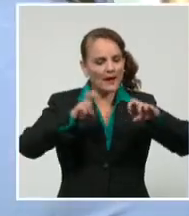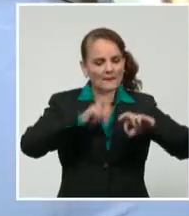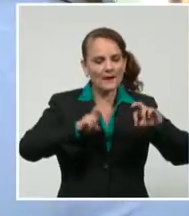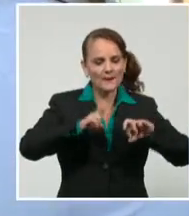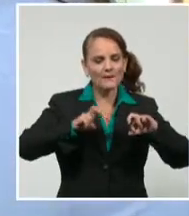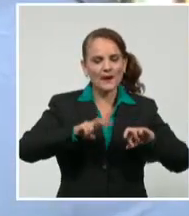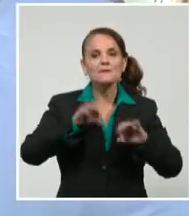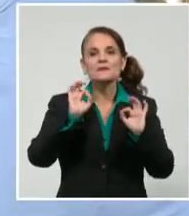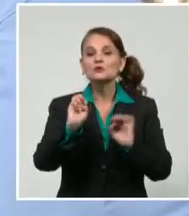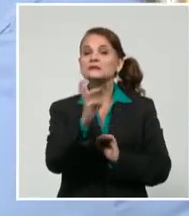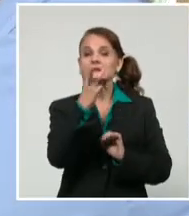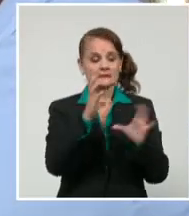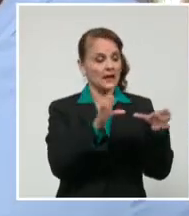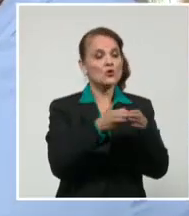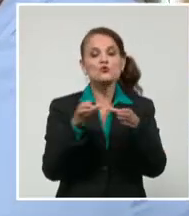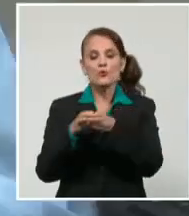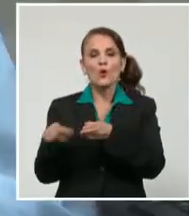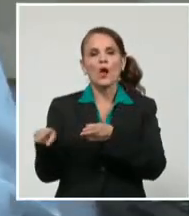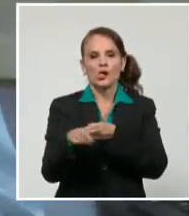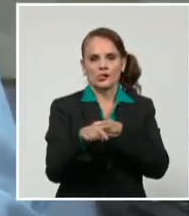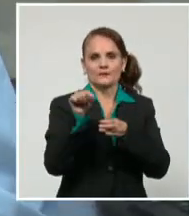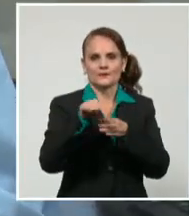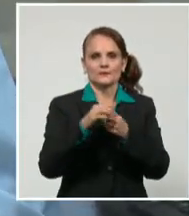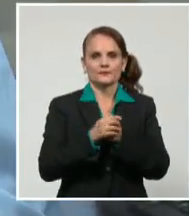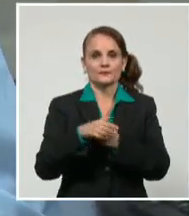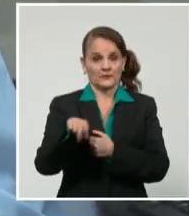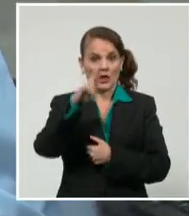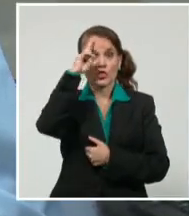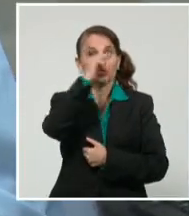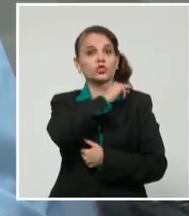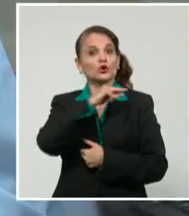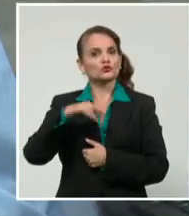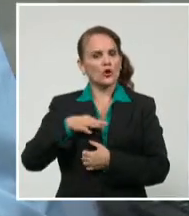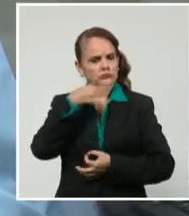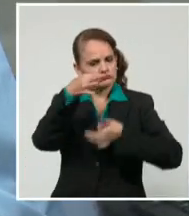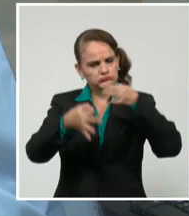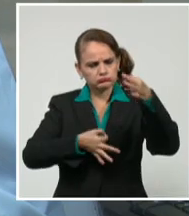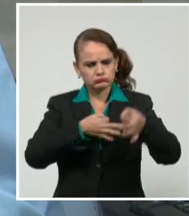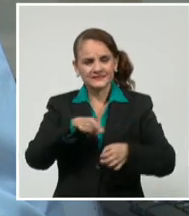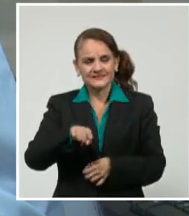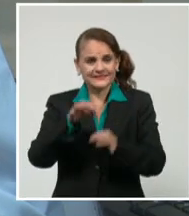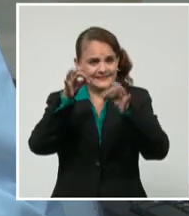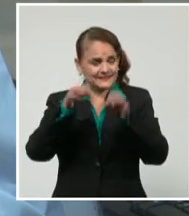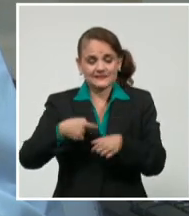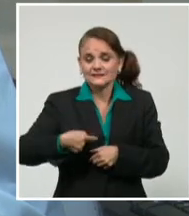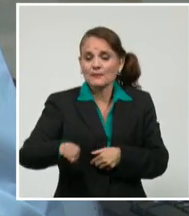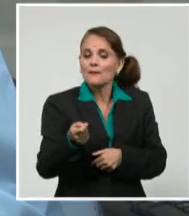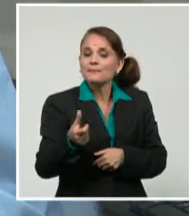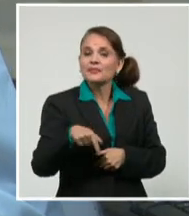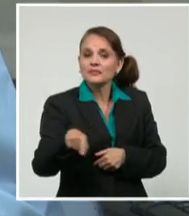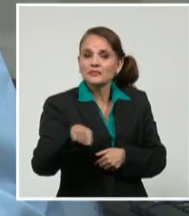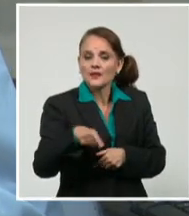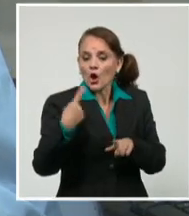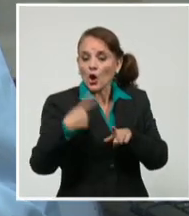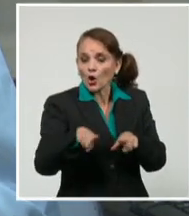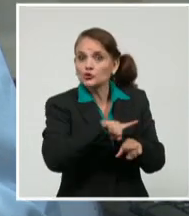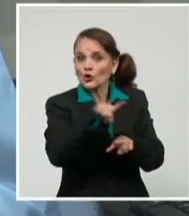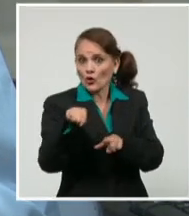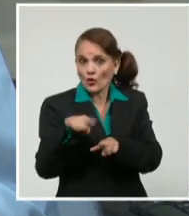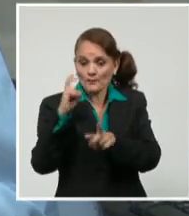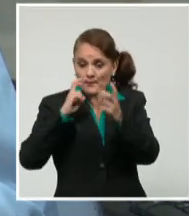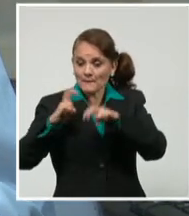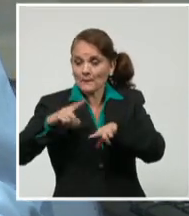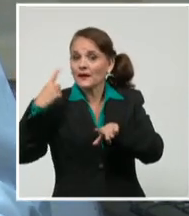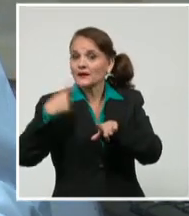participarán 3 grupos. El doctor Vicente Vérez Bencomo aseguró también que próximamente debe inscribirse el ensayo clínico del